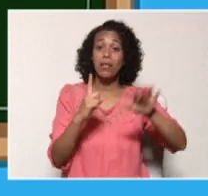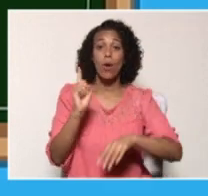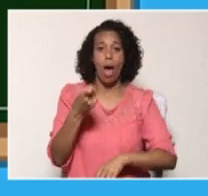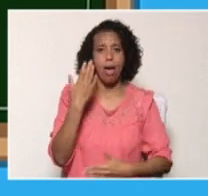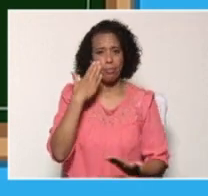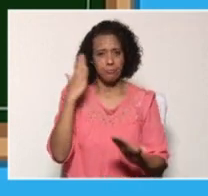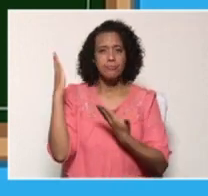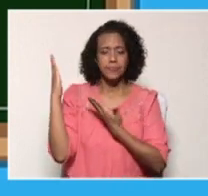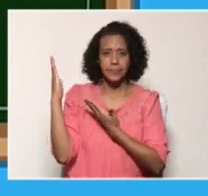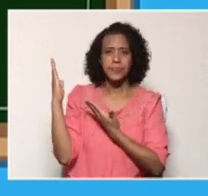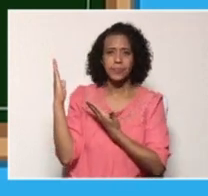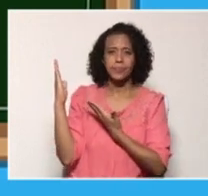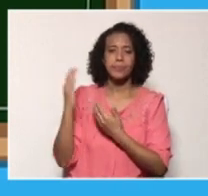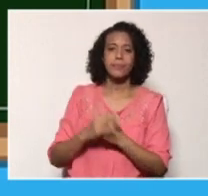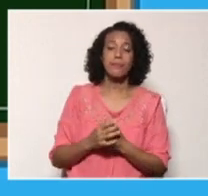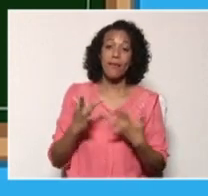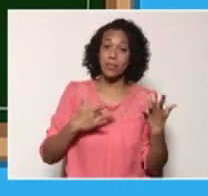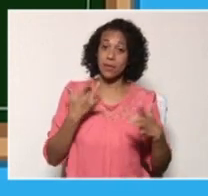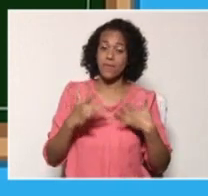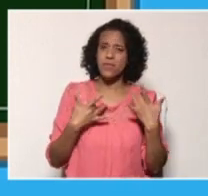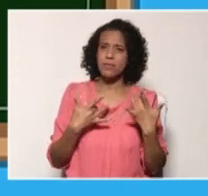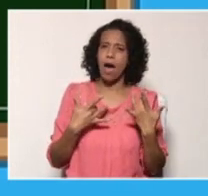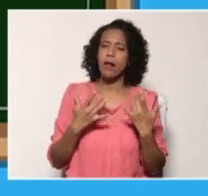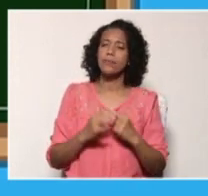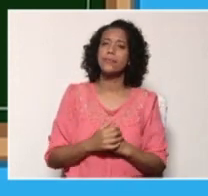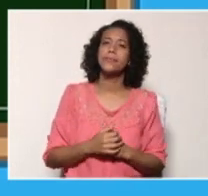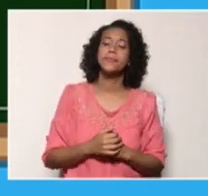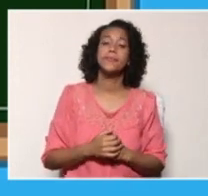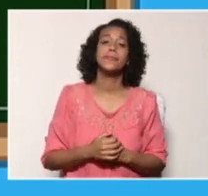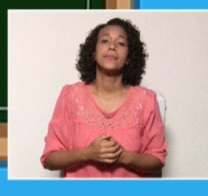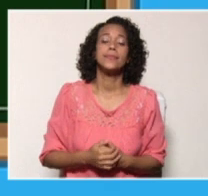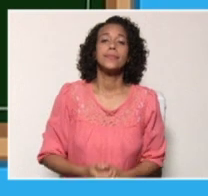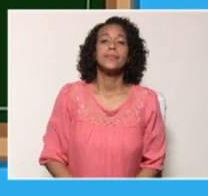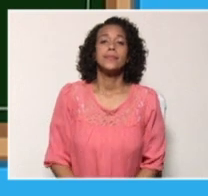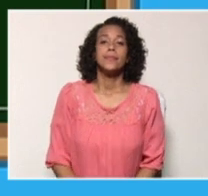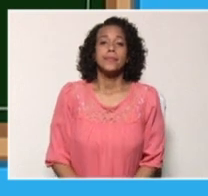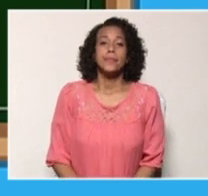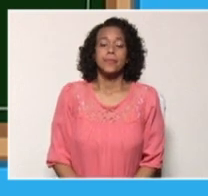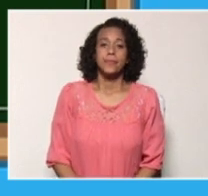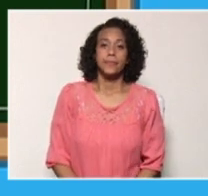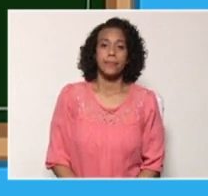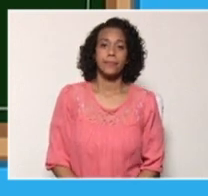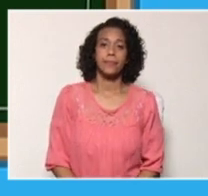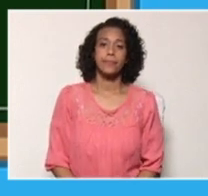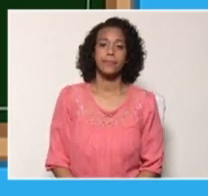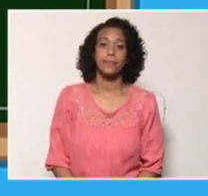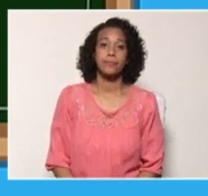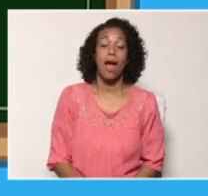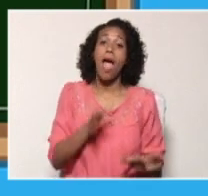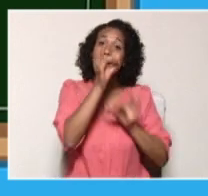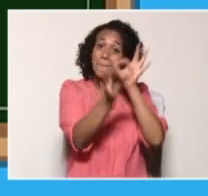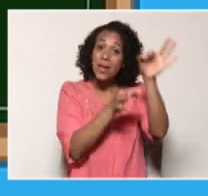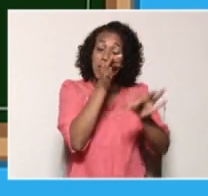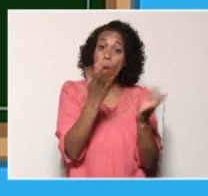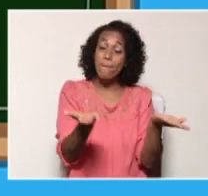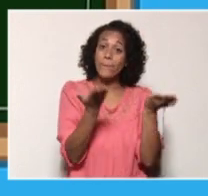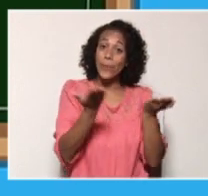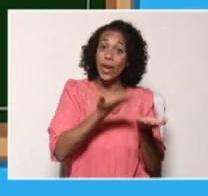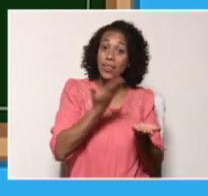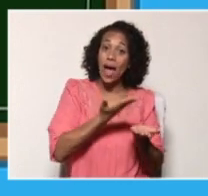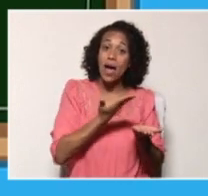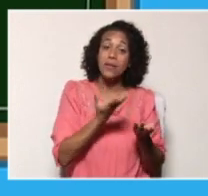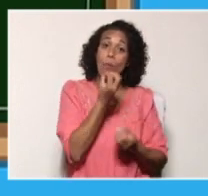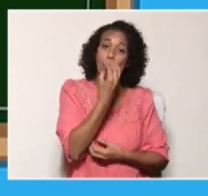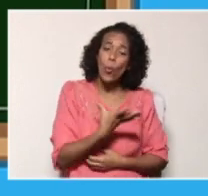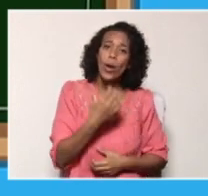Por supuesto que sí. Actividades para el hogar para cuarto, quinto y sexto grado. Explica la importancia que tiene la